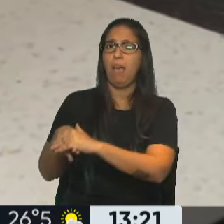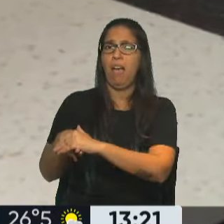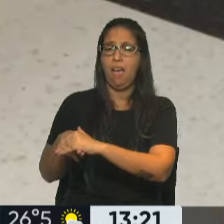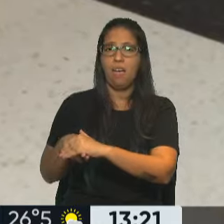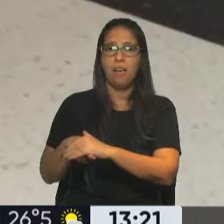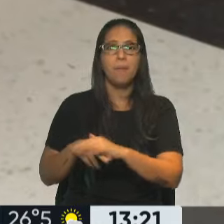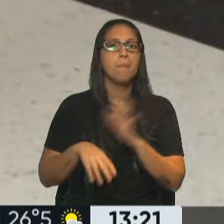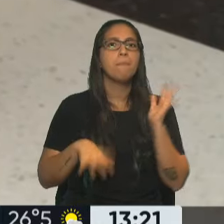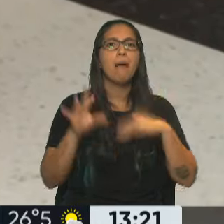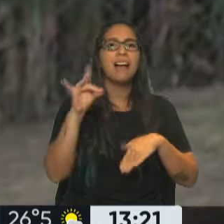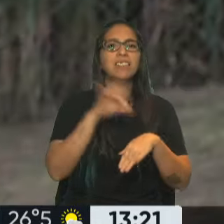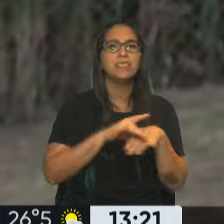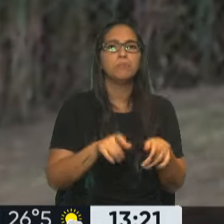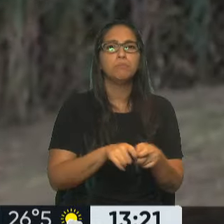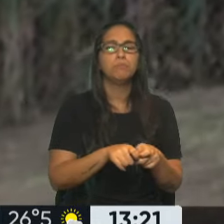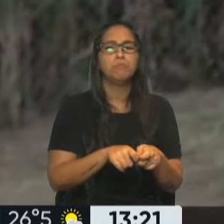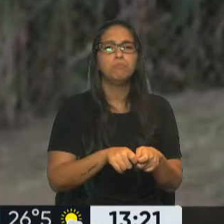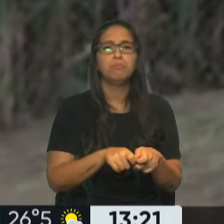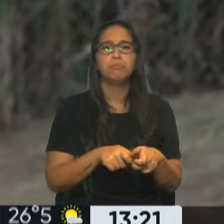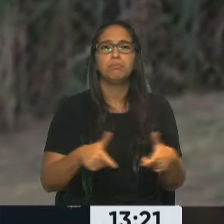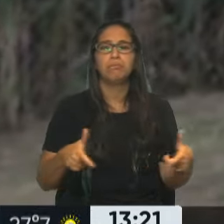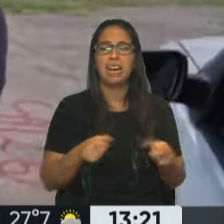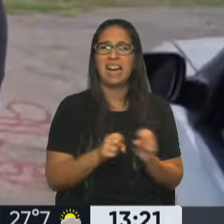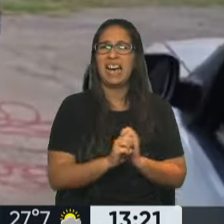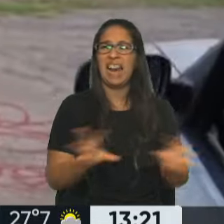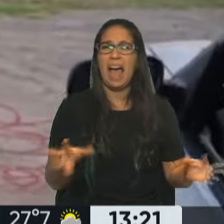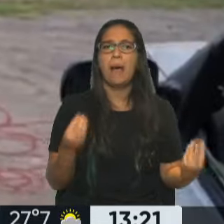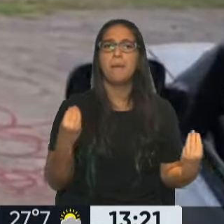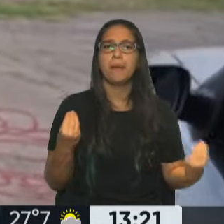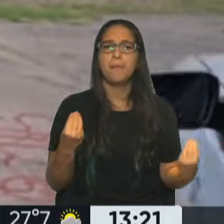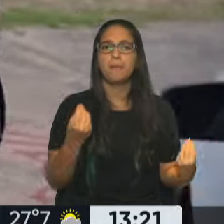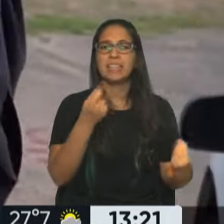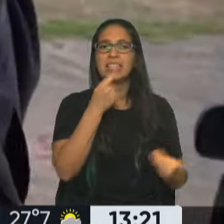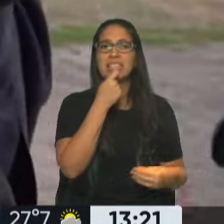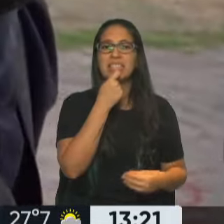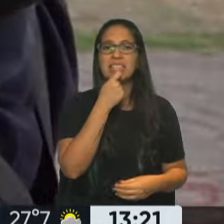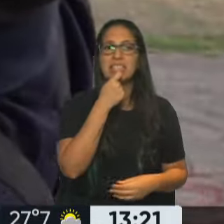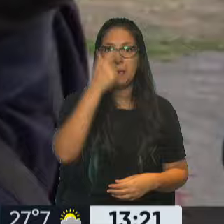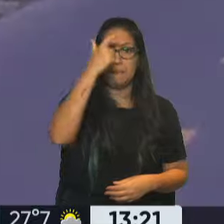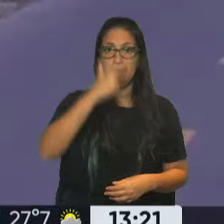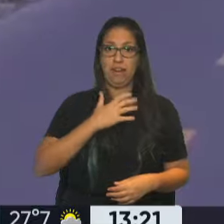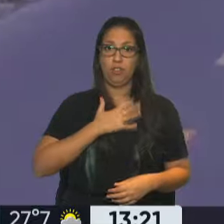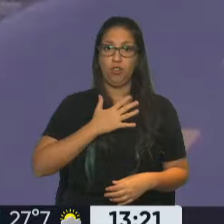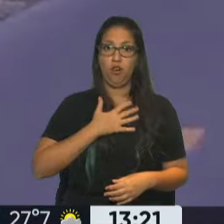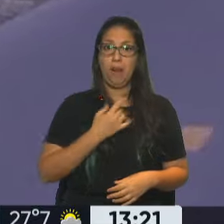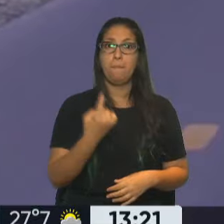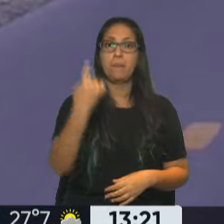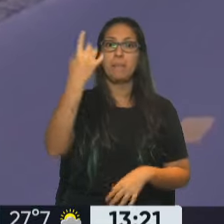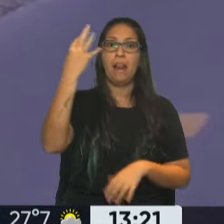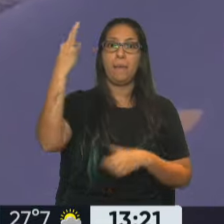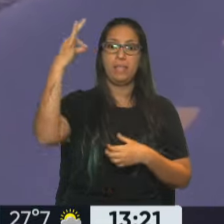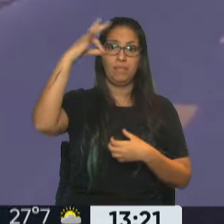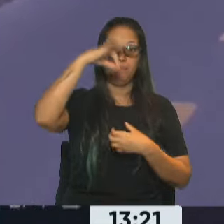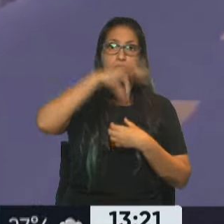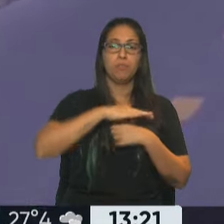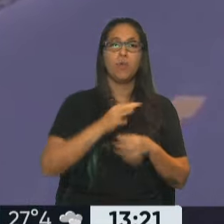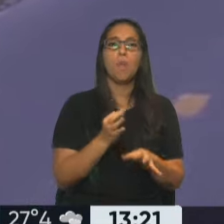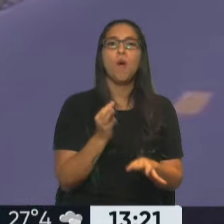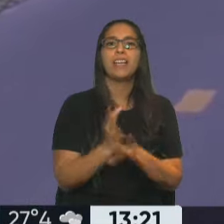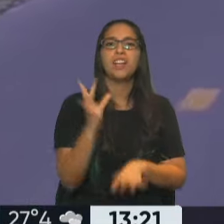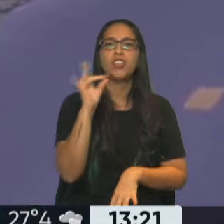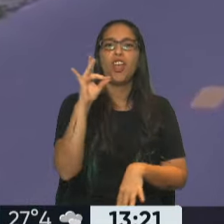más frecuentemente hace cuadro más grave es cuando usted se enfermó la primera vez con un serotipo y